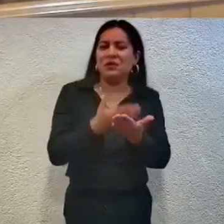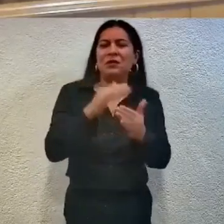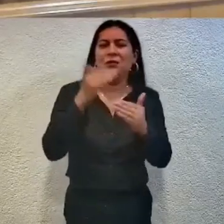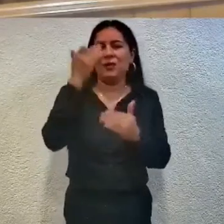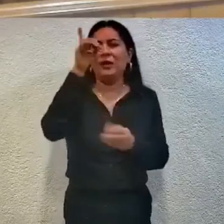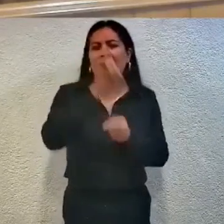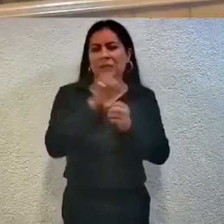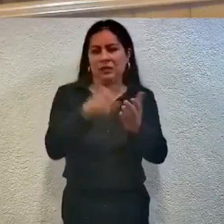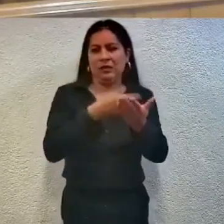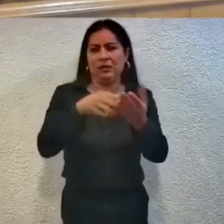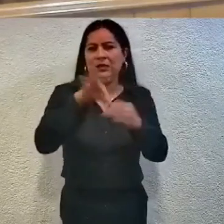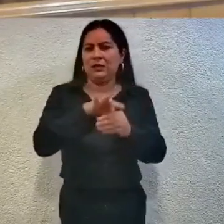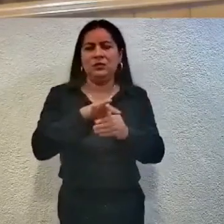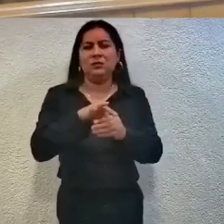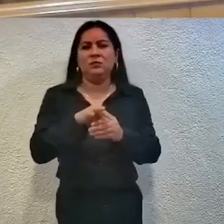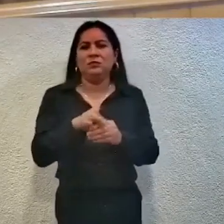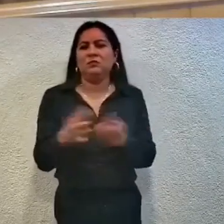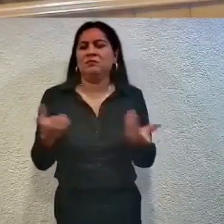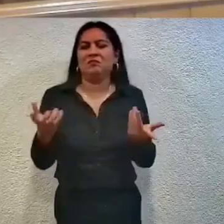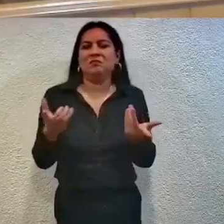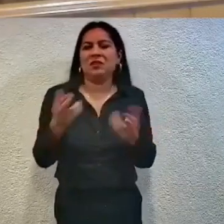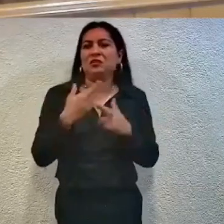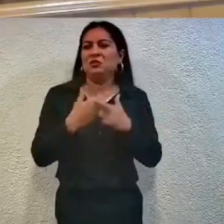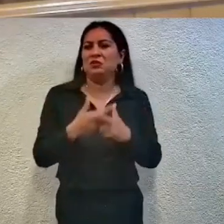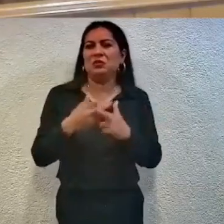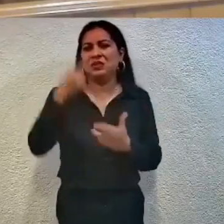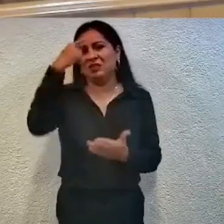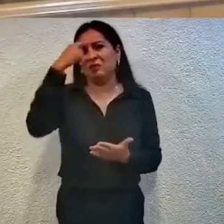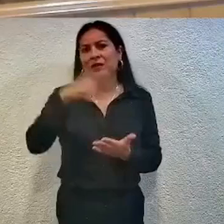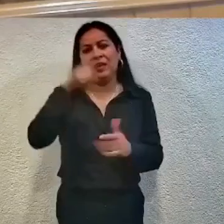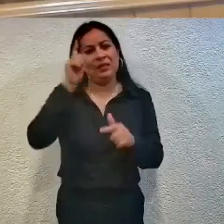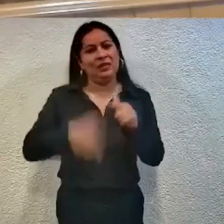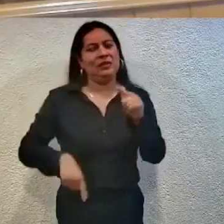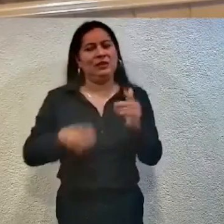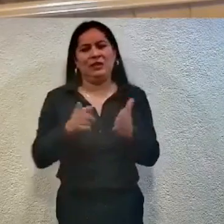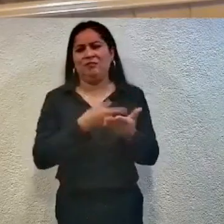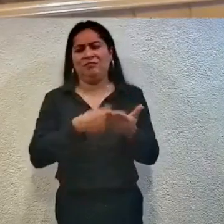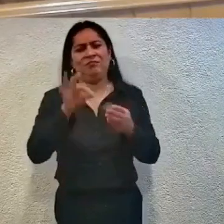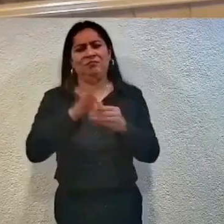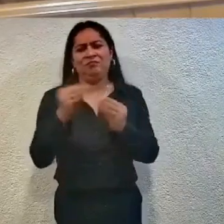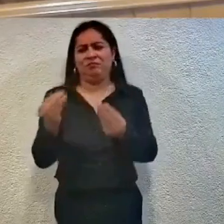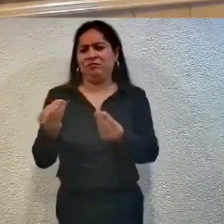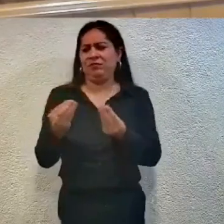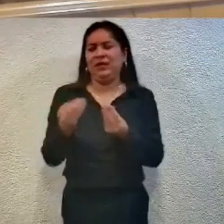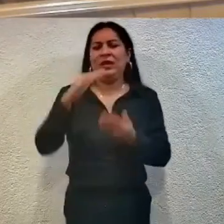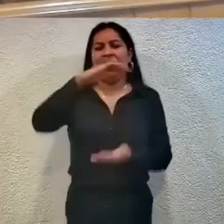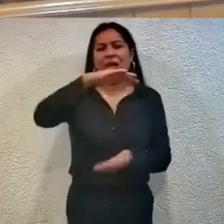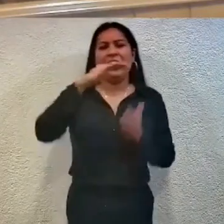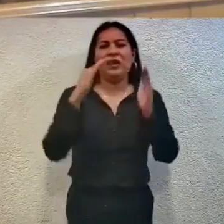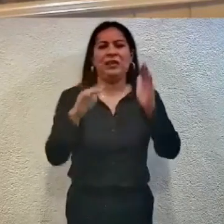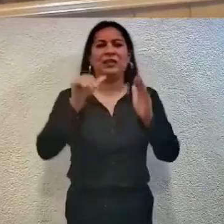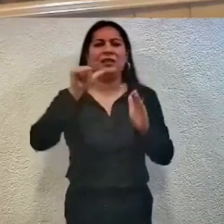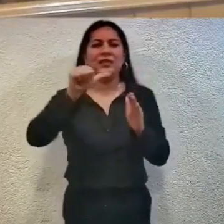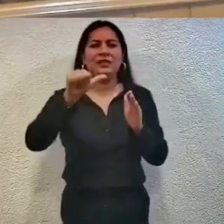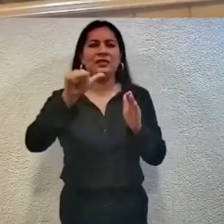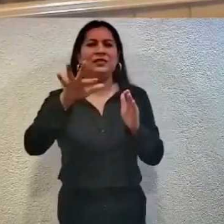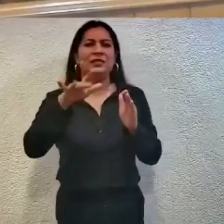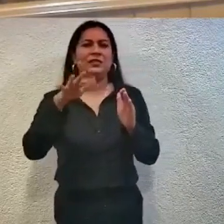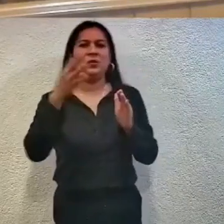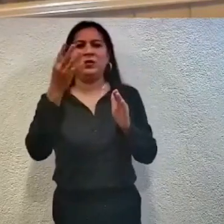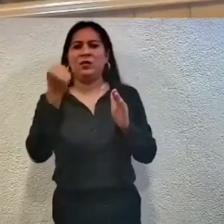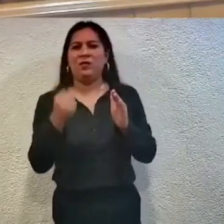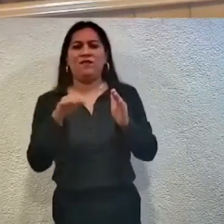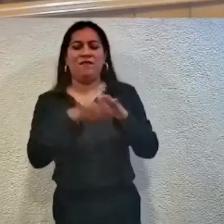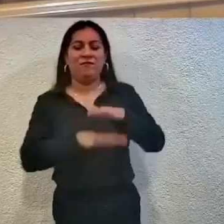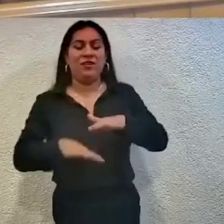jornada electoral es de la entidad suficiente para declarar la nulidad de la votación recibida en la casilla 1659 básica,